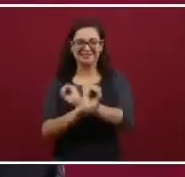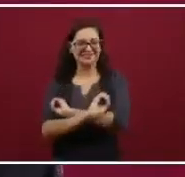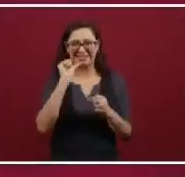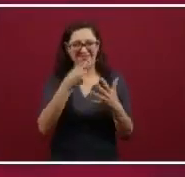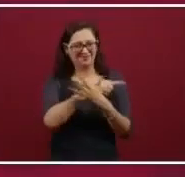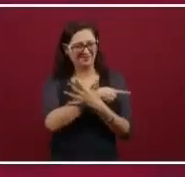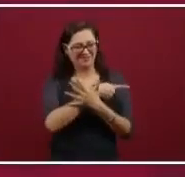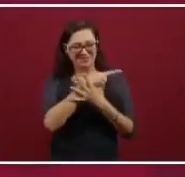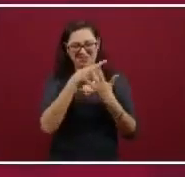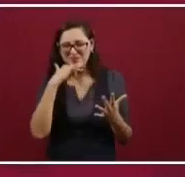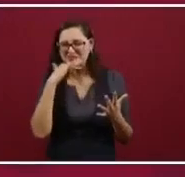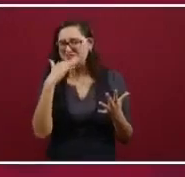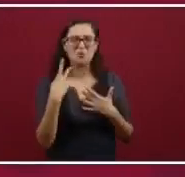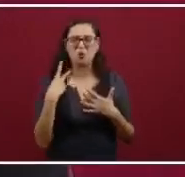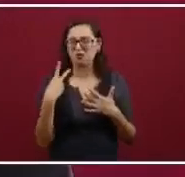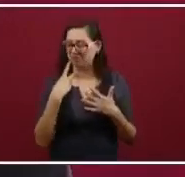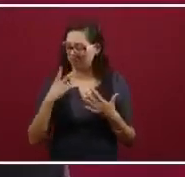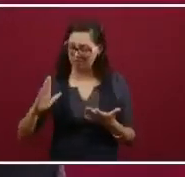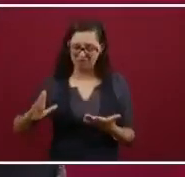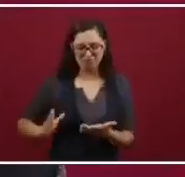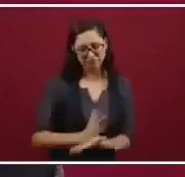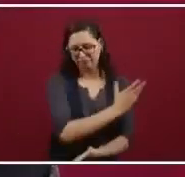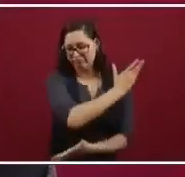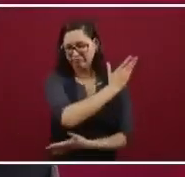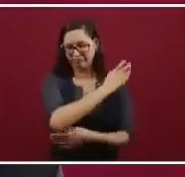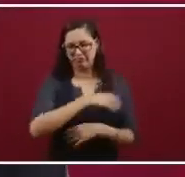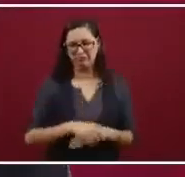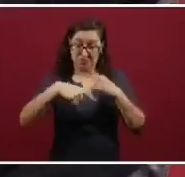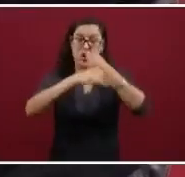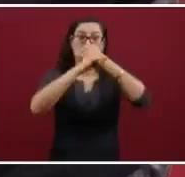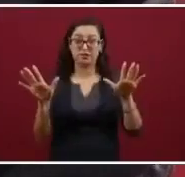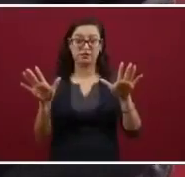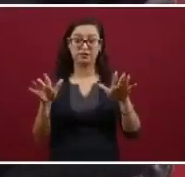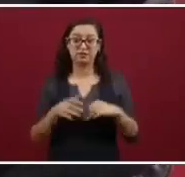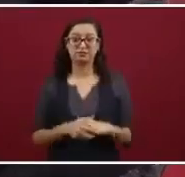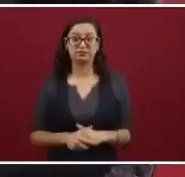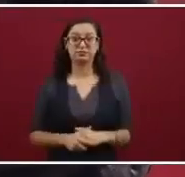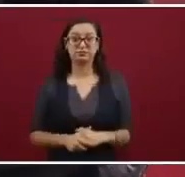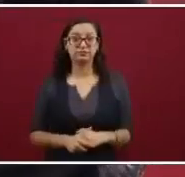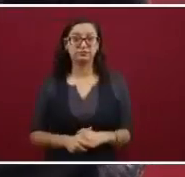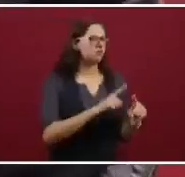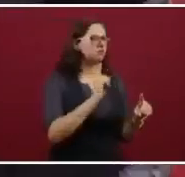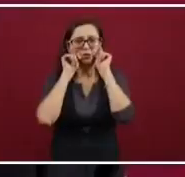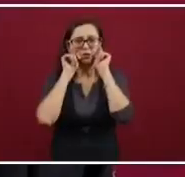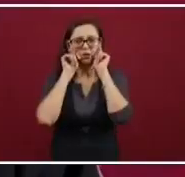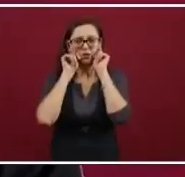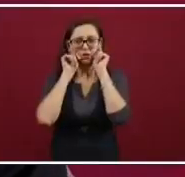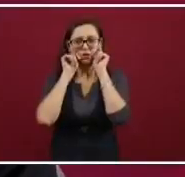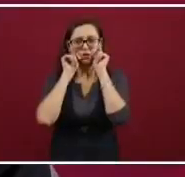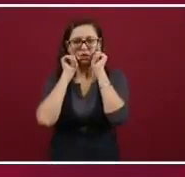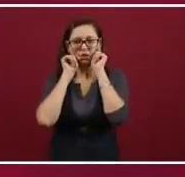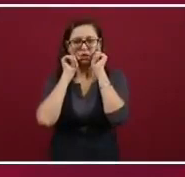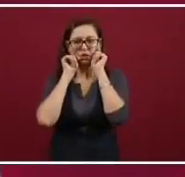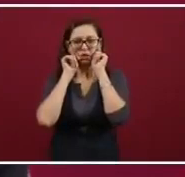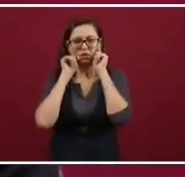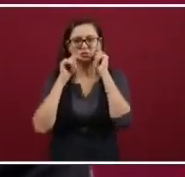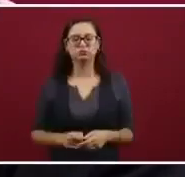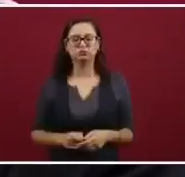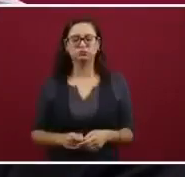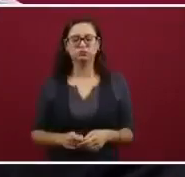esas lacras de la política. Entonces, se informa a todos, trátese de quien se trate. No tengo